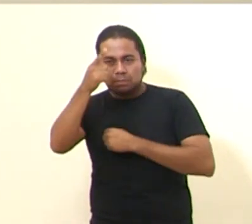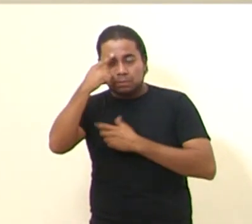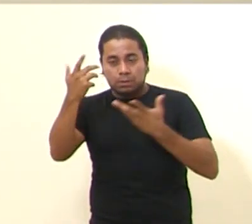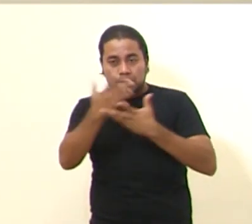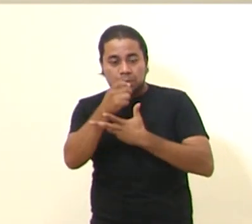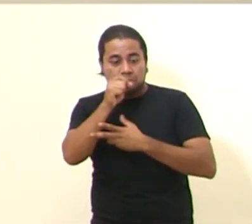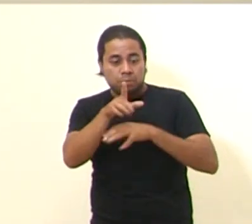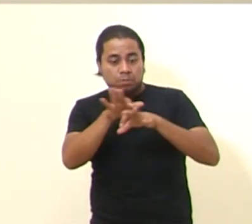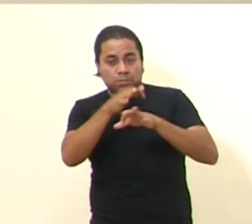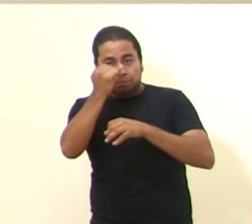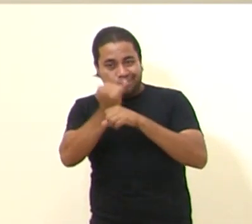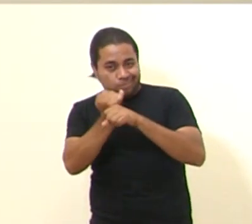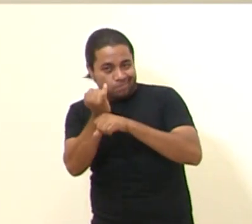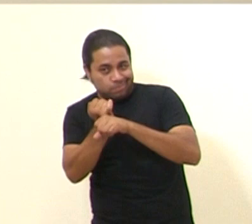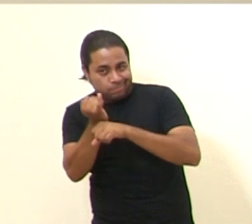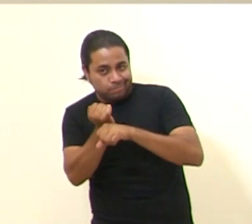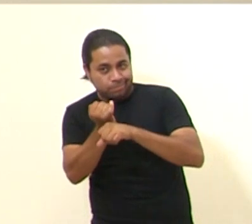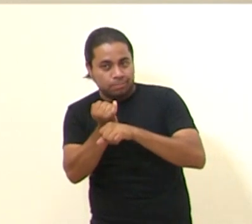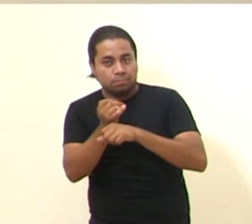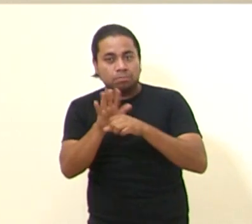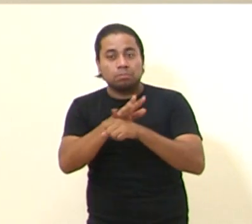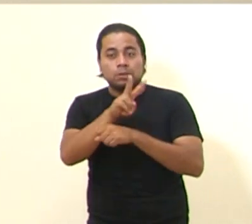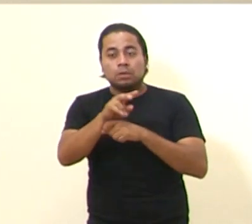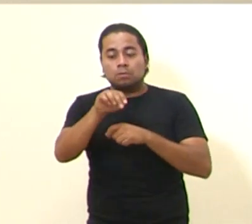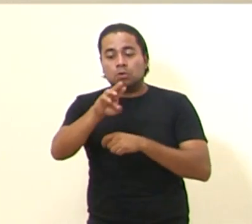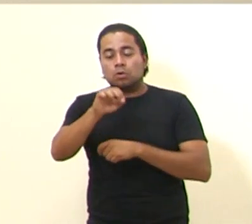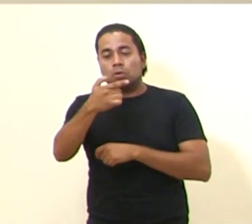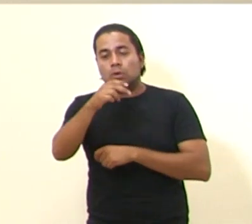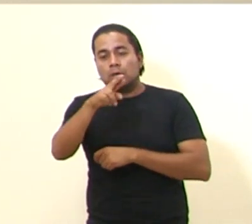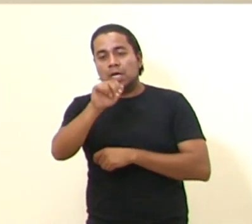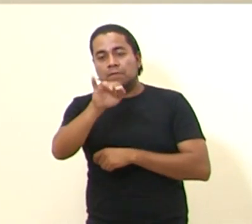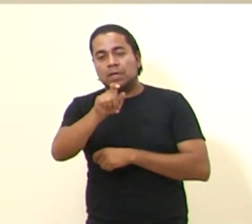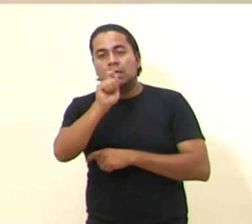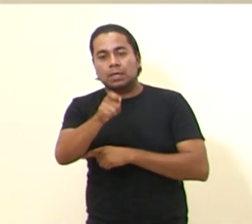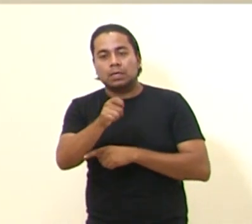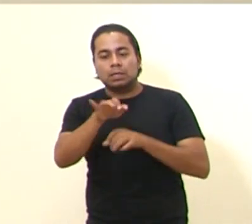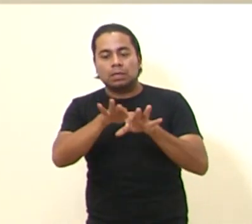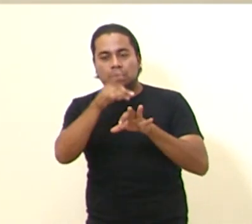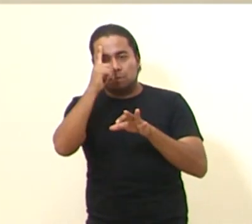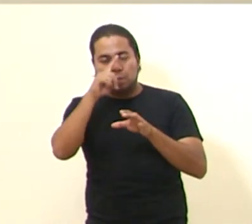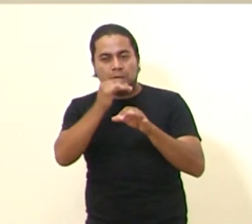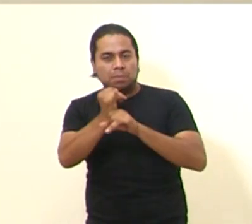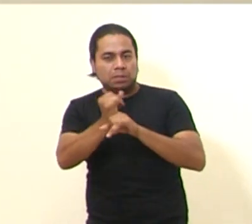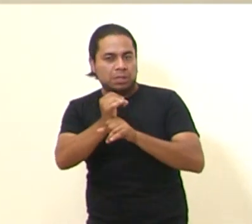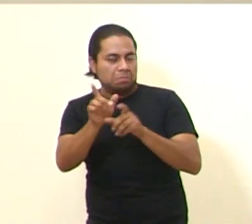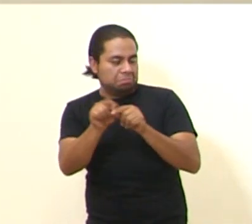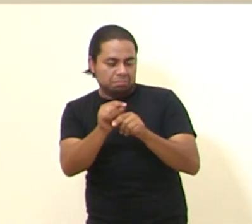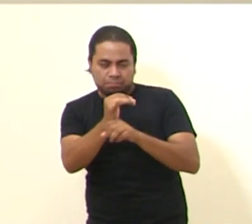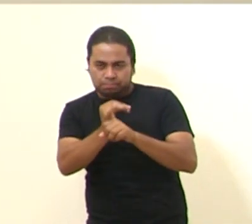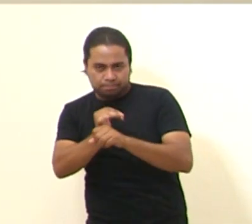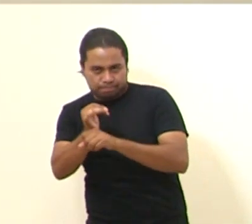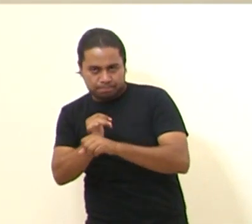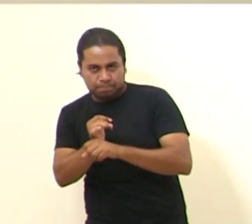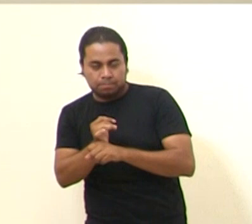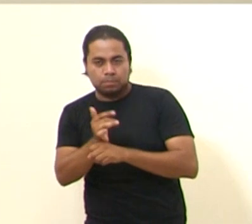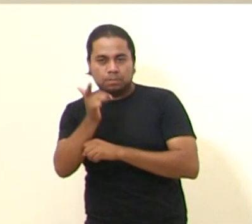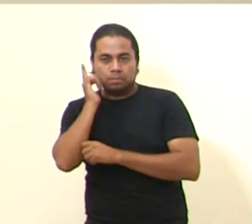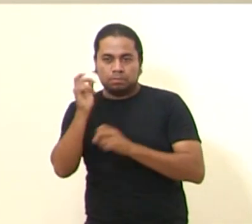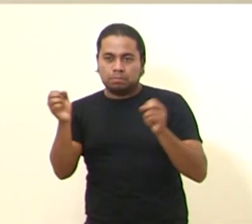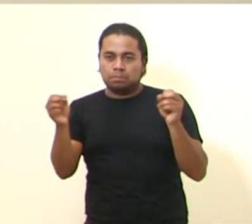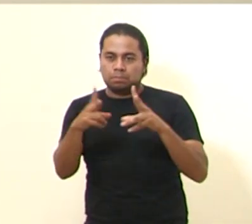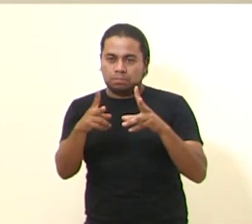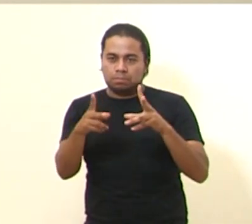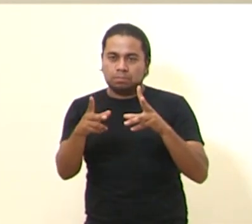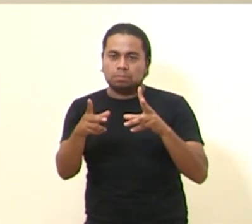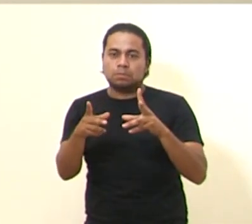este trabajo de investigación. Porque la monografía es eso, un trabajo de investigación. Espero verlos pronto